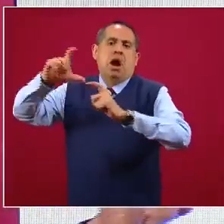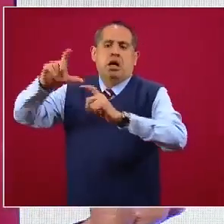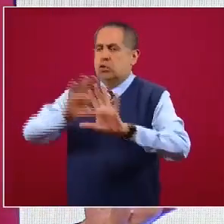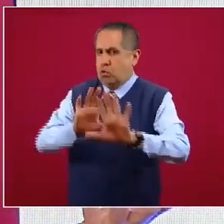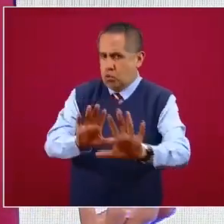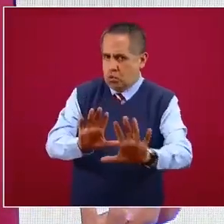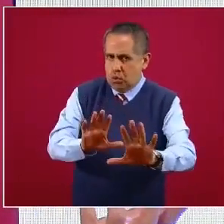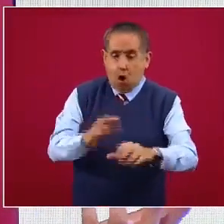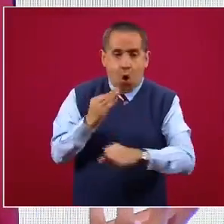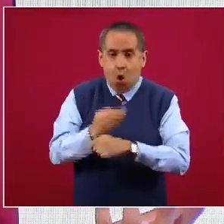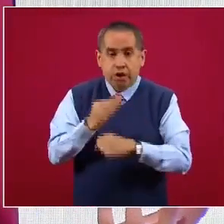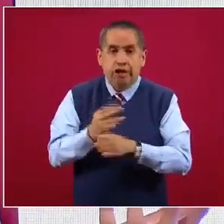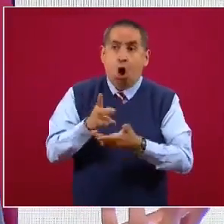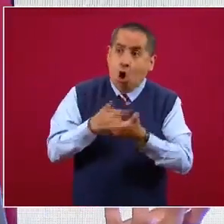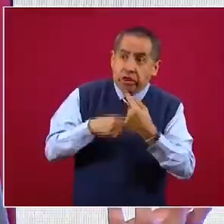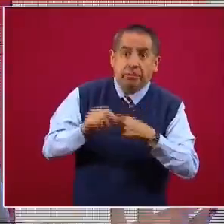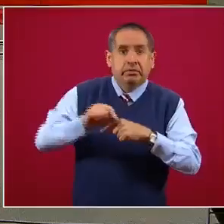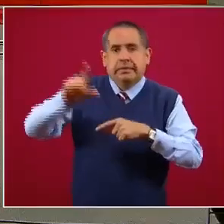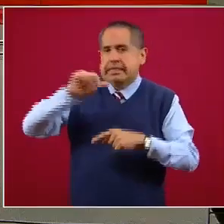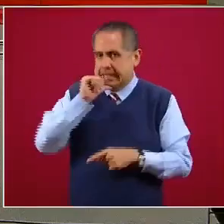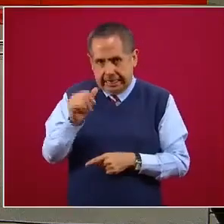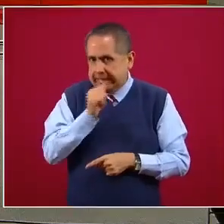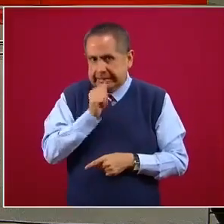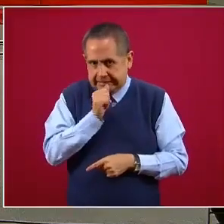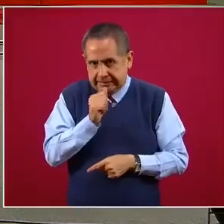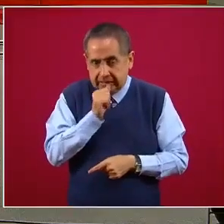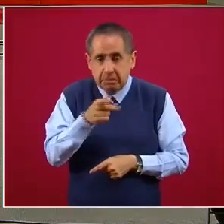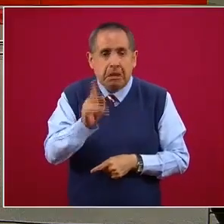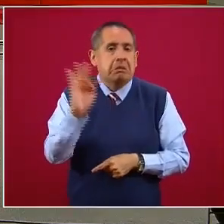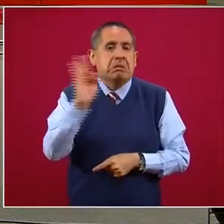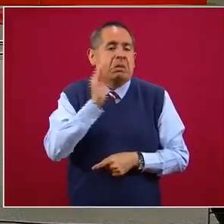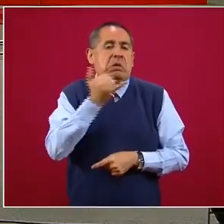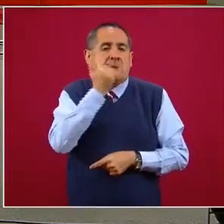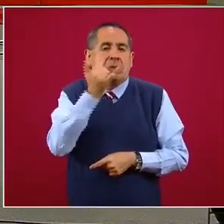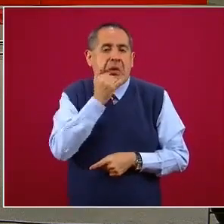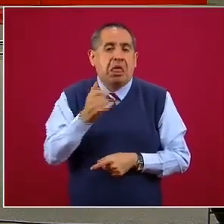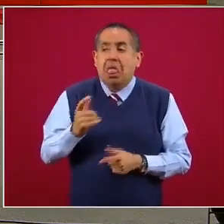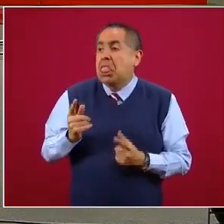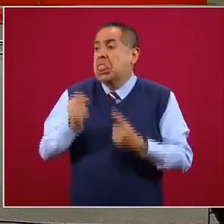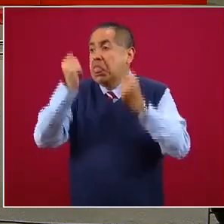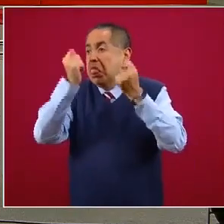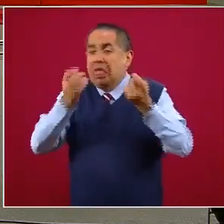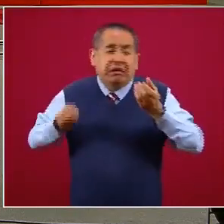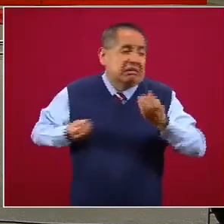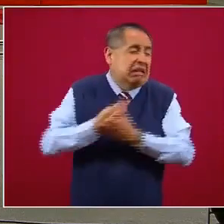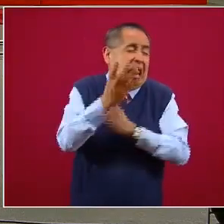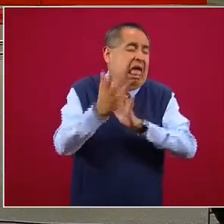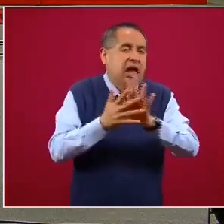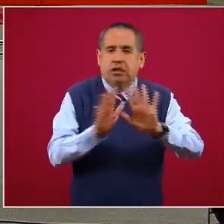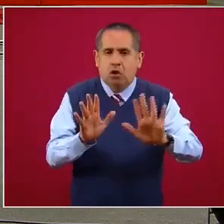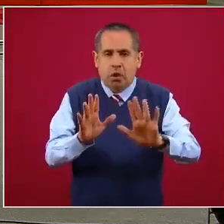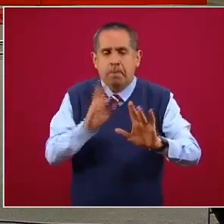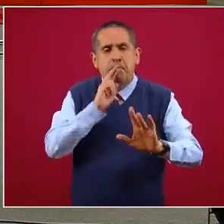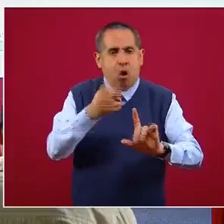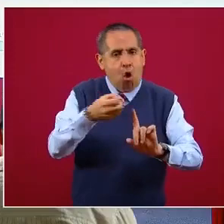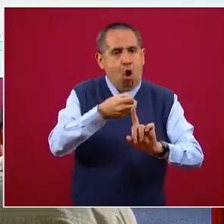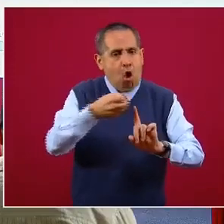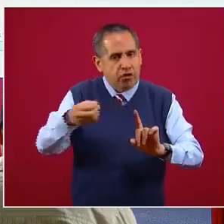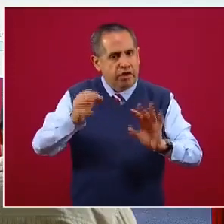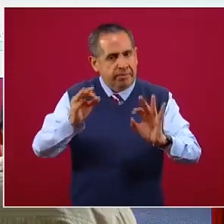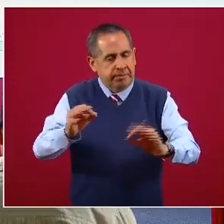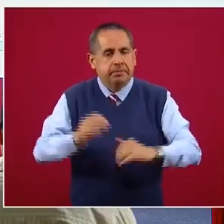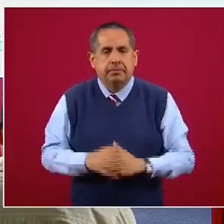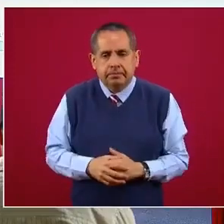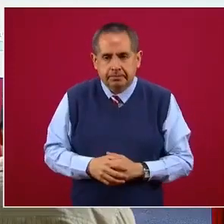el momento eso no ha ocurrido en la Ciudad de México, pero podría ocurrir si no lo hacemos de una manera ordenada. Termino